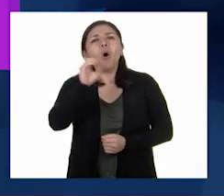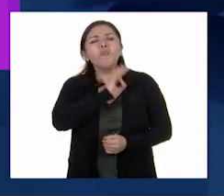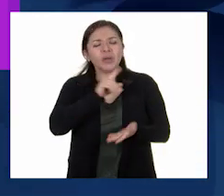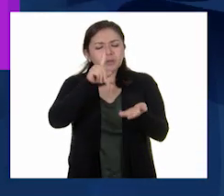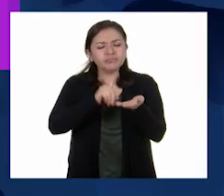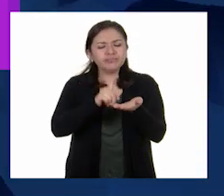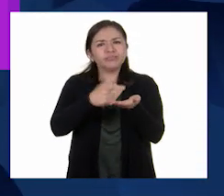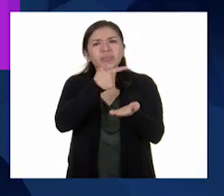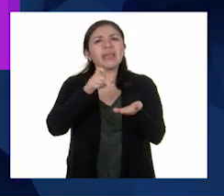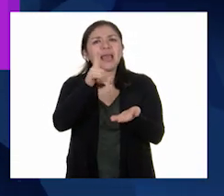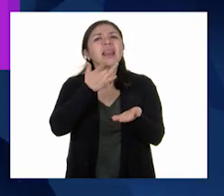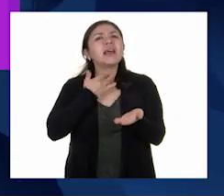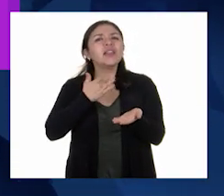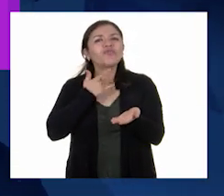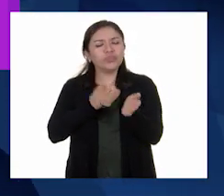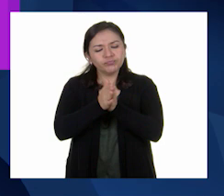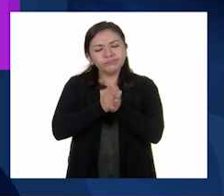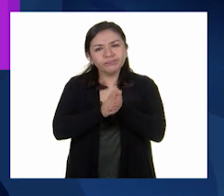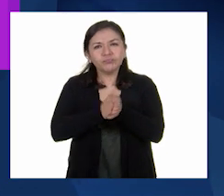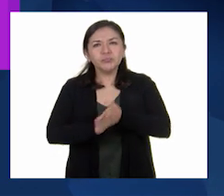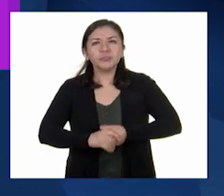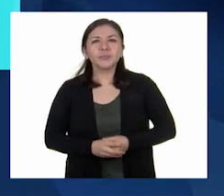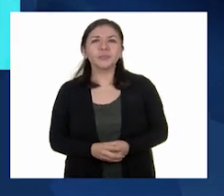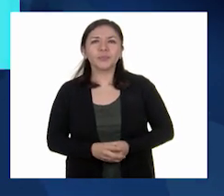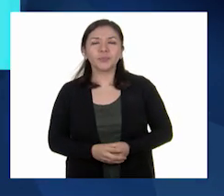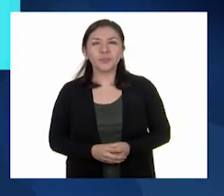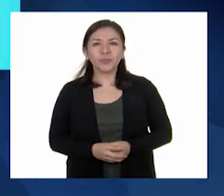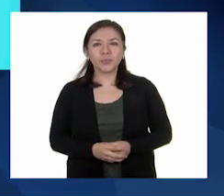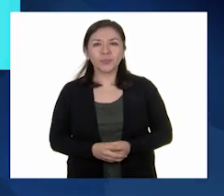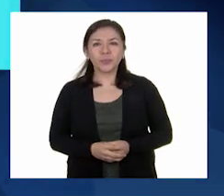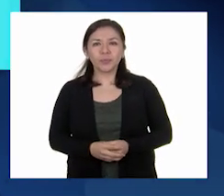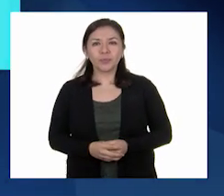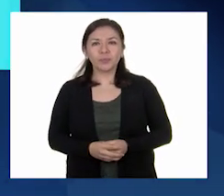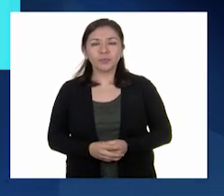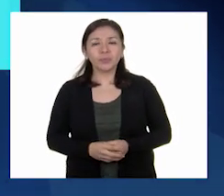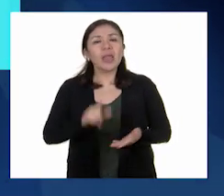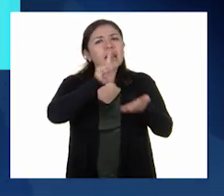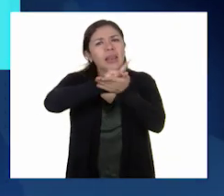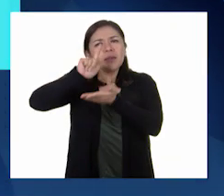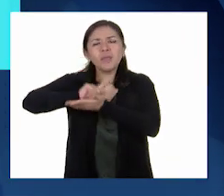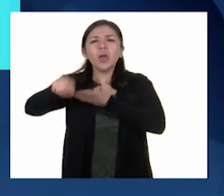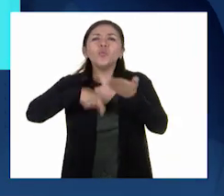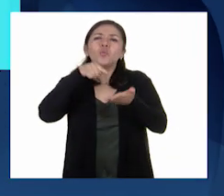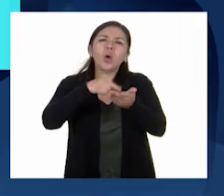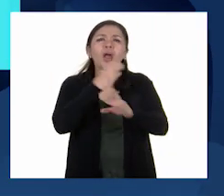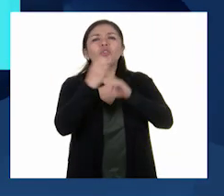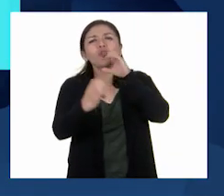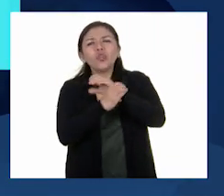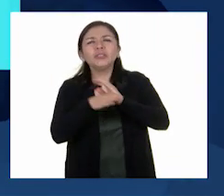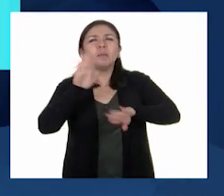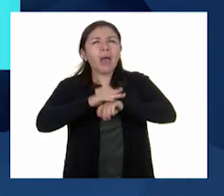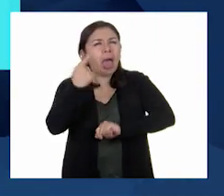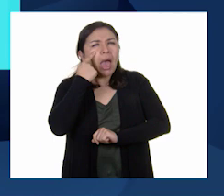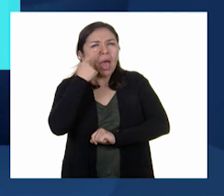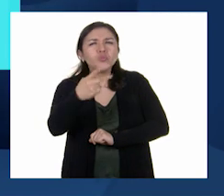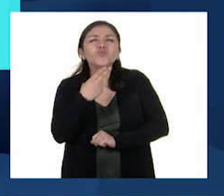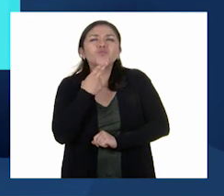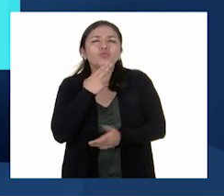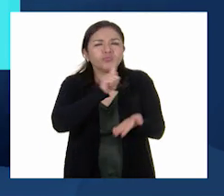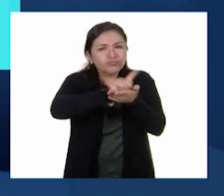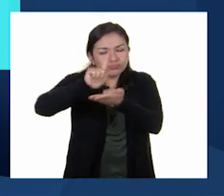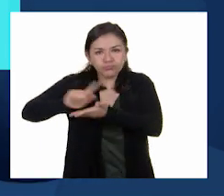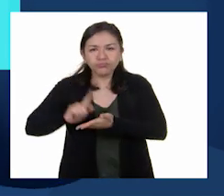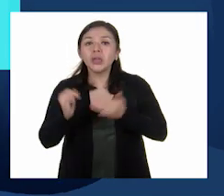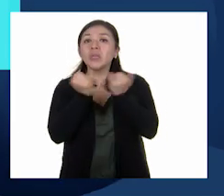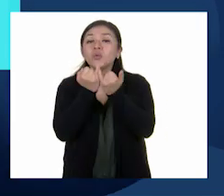aplica desinfectante a base de agua y alcohol. Desinfecta las superficies de los objetos que más utilizas. También